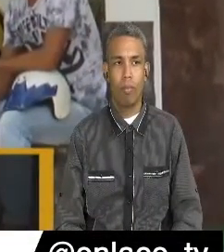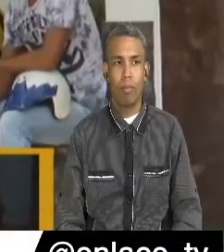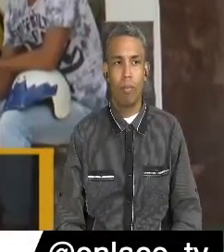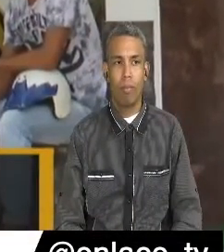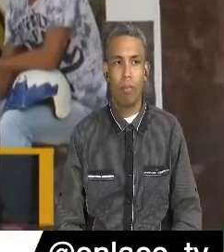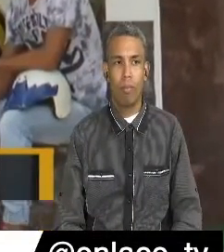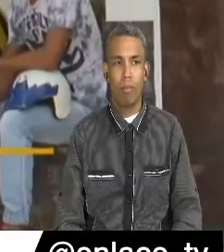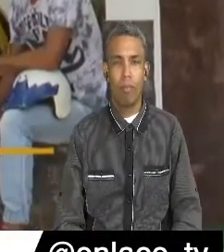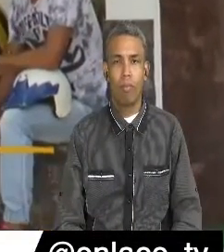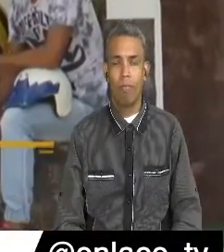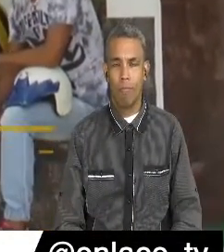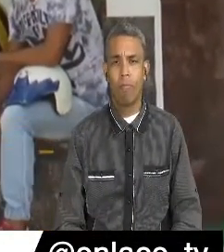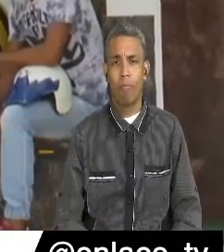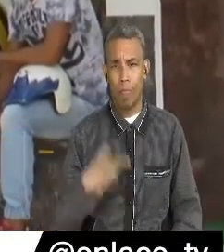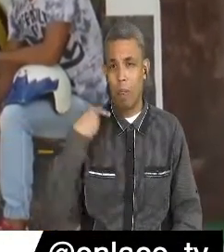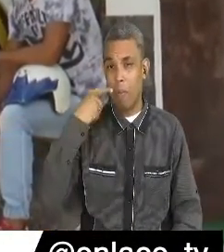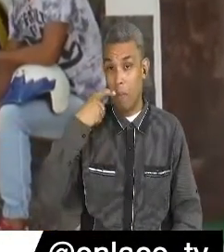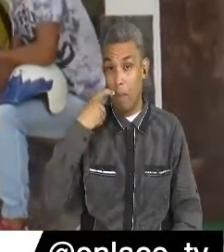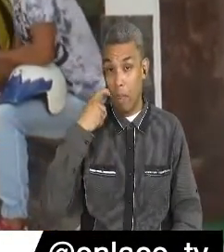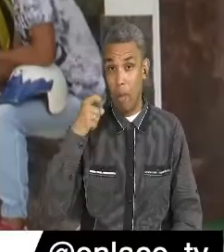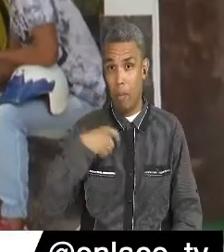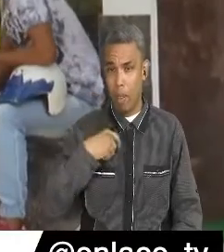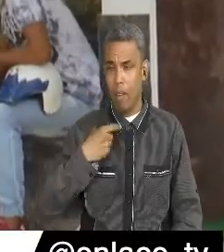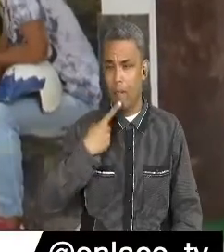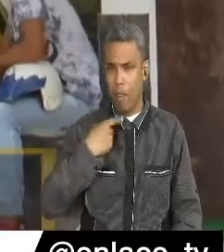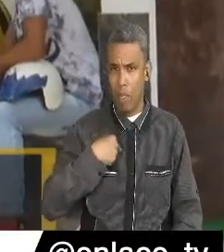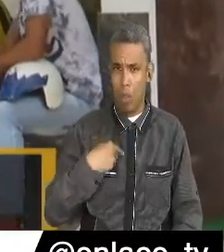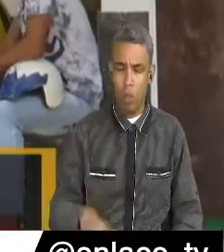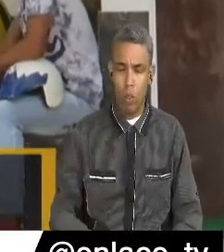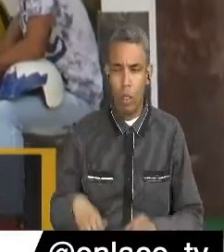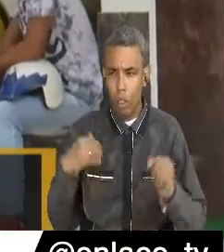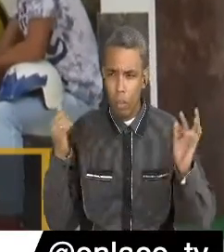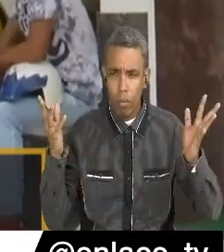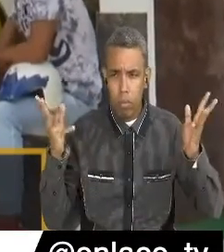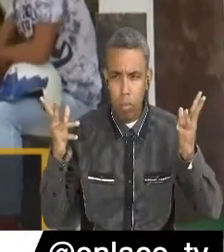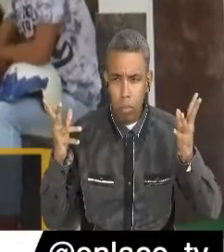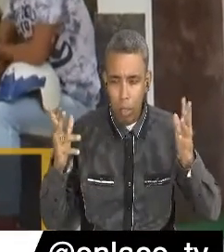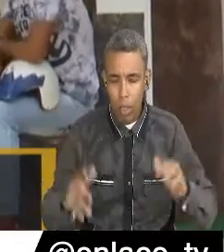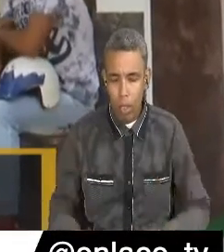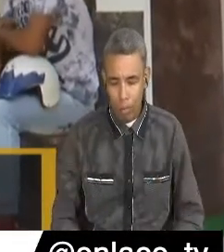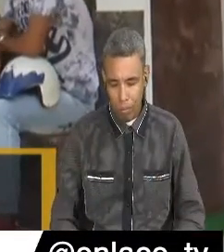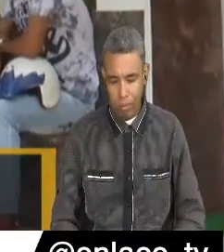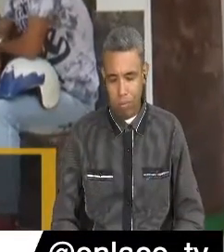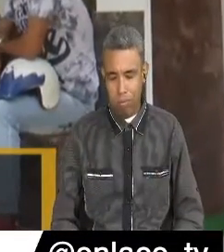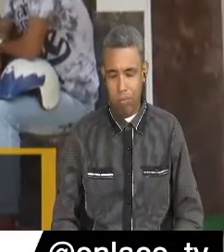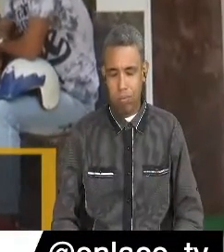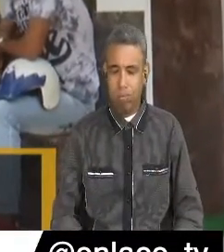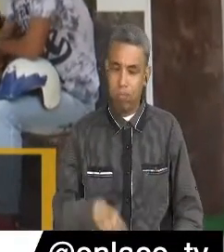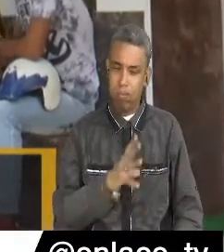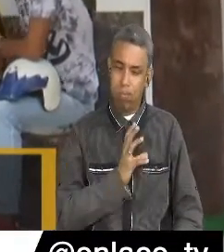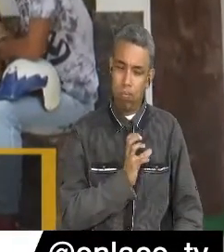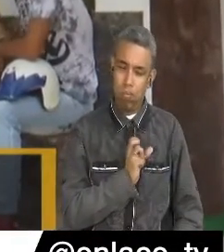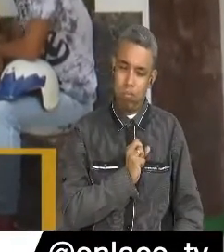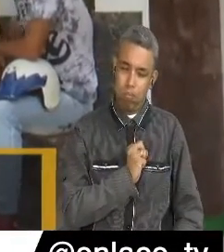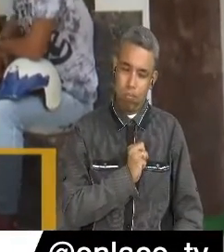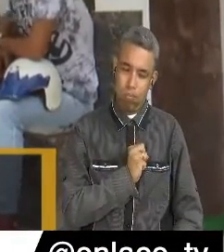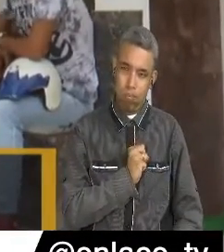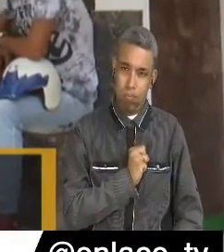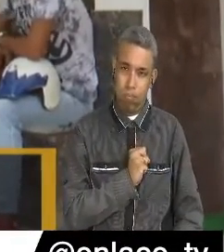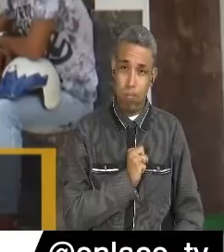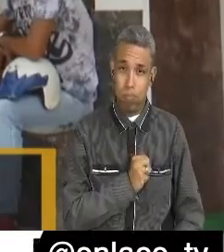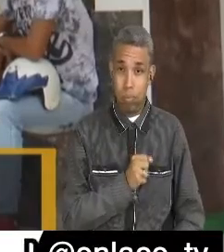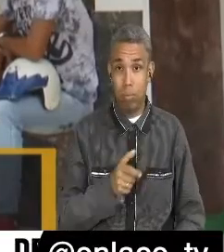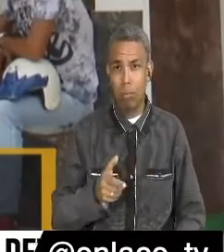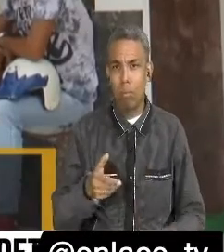quien asegura precisamente que en el momento de recibir la noticia de este trágico hecho, de esta lamentable situación que tiene conmocionada la ciudad de Barranca Bermeja,